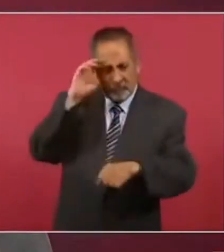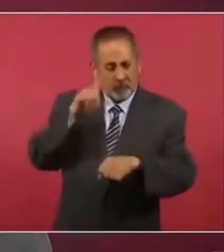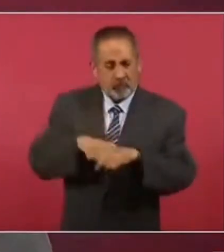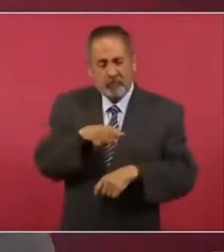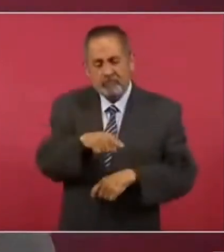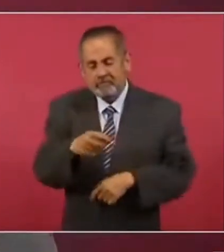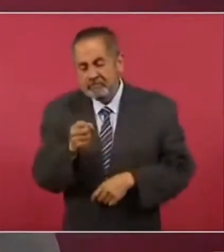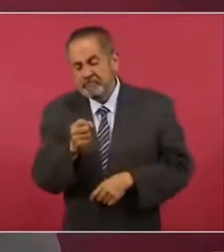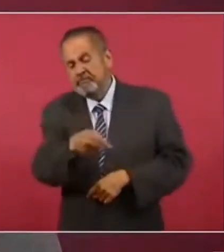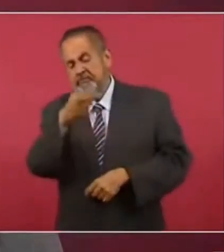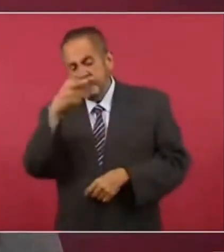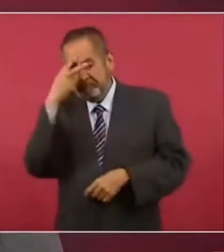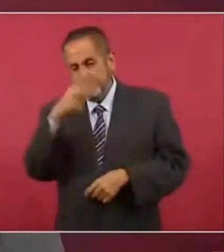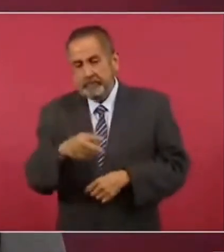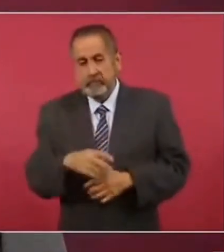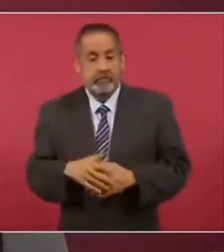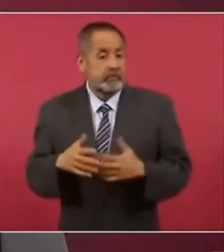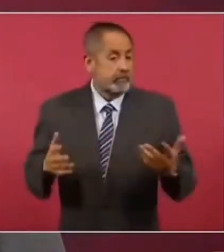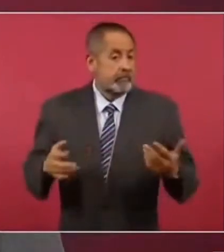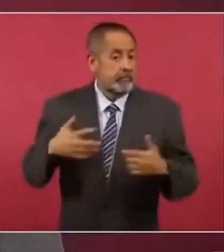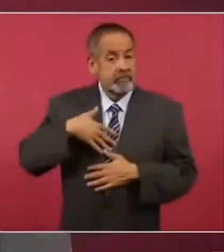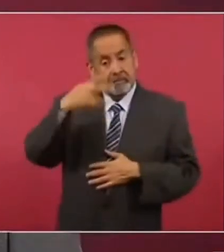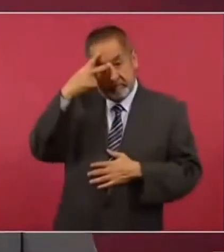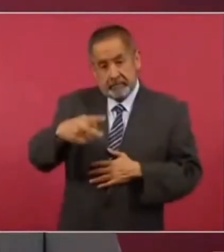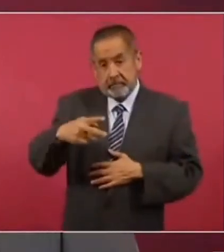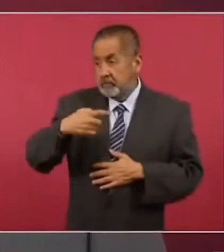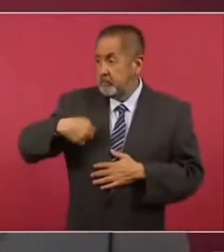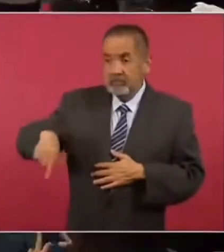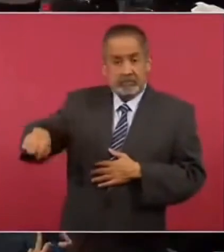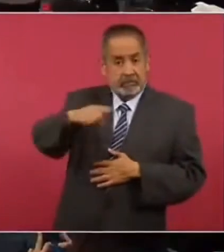Y es el pueblo de México el heredero